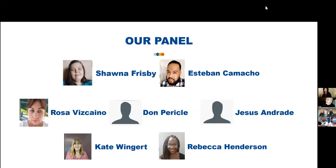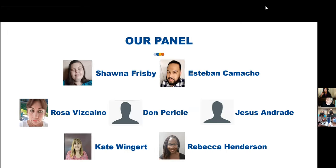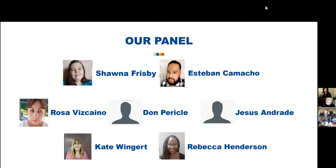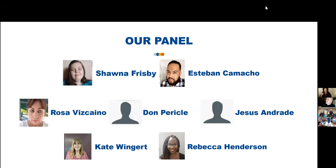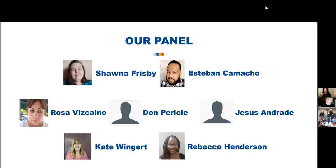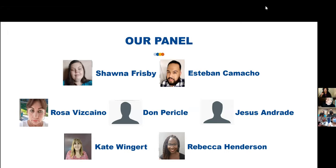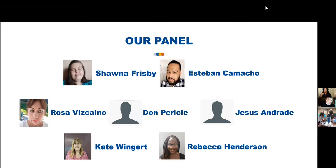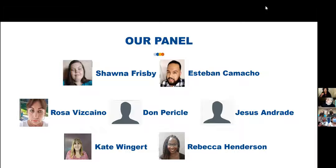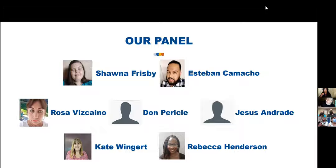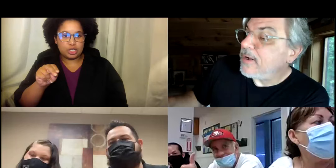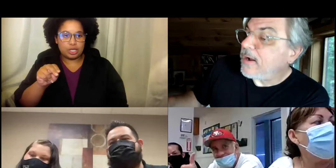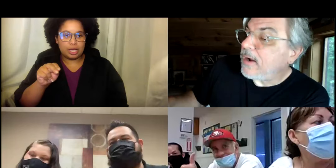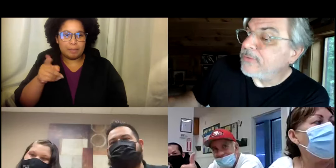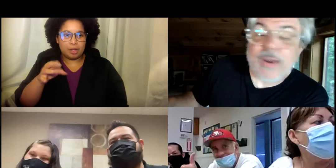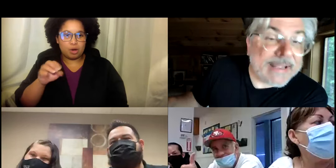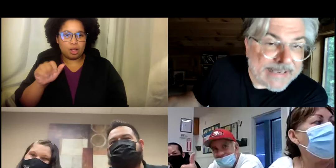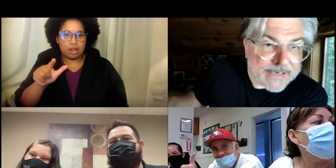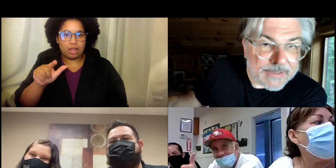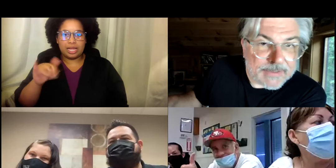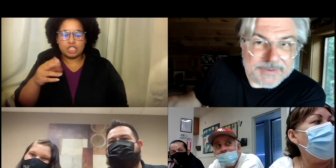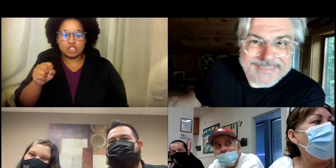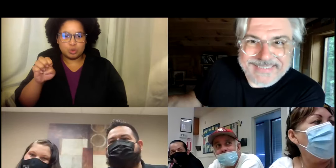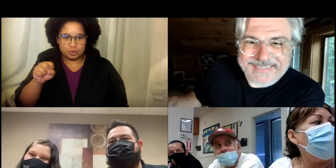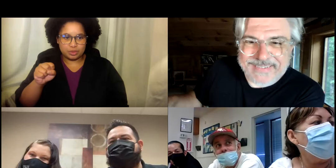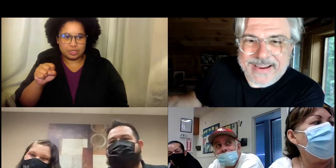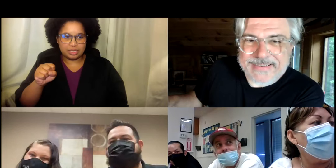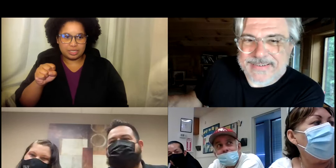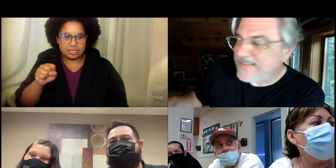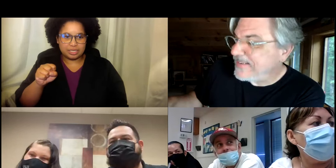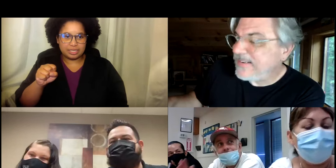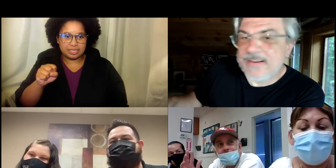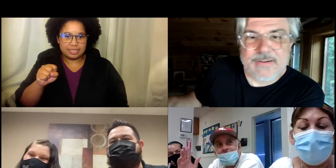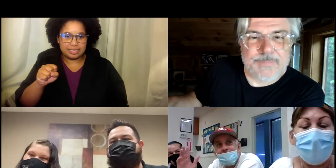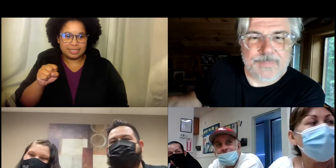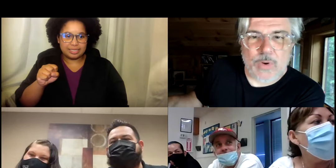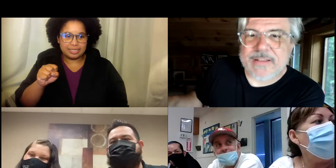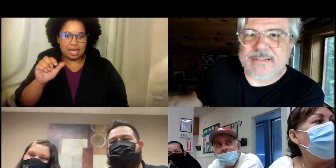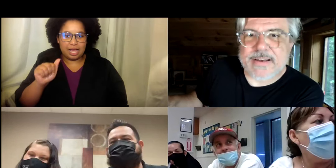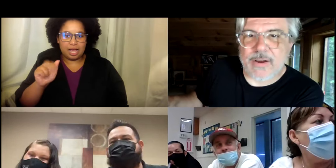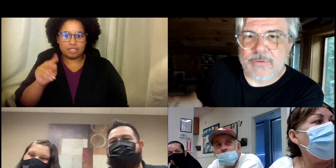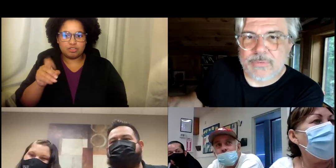Perico y Jesús Andrade. Muy bien.